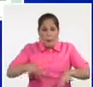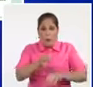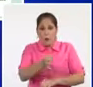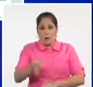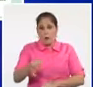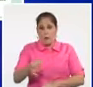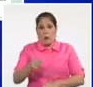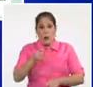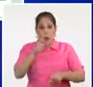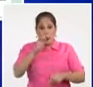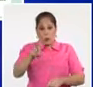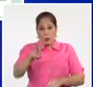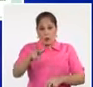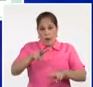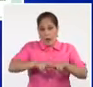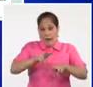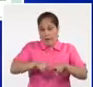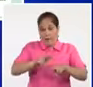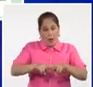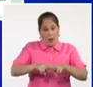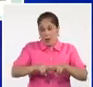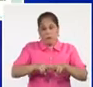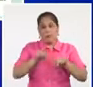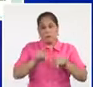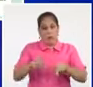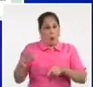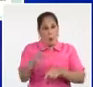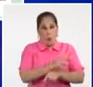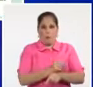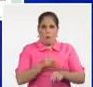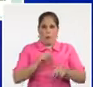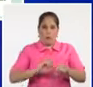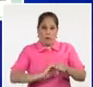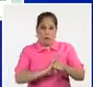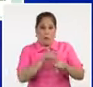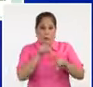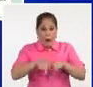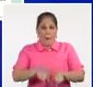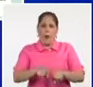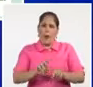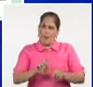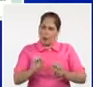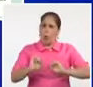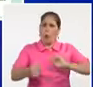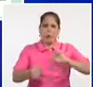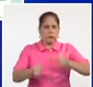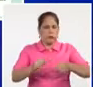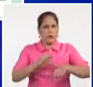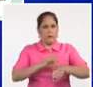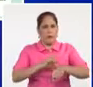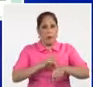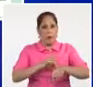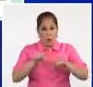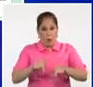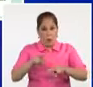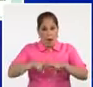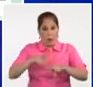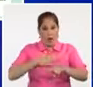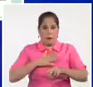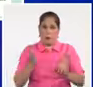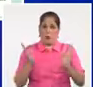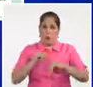los 12 municipios eran de La Habana. Y bueno, ahí vemos cómo en el día de hoy ninguno pertenece a La